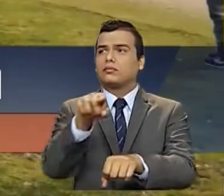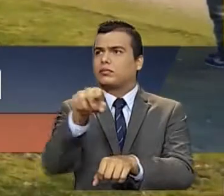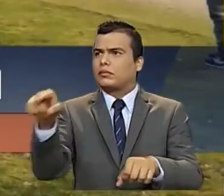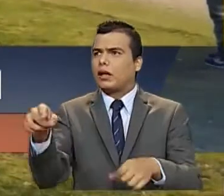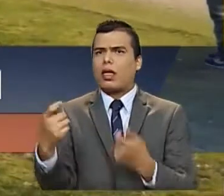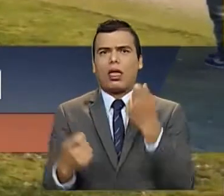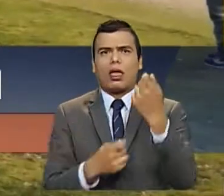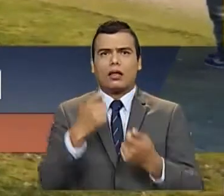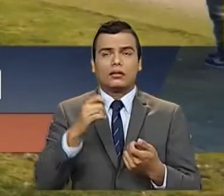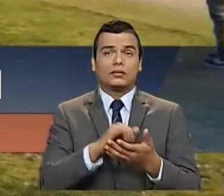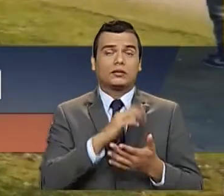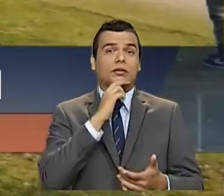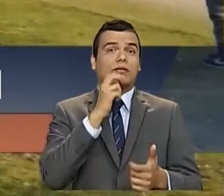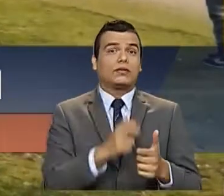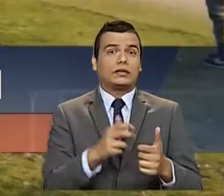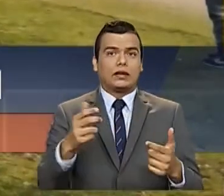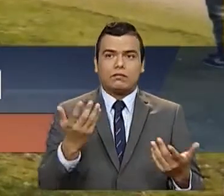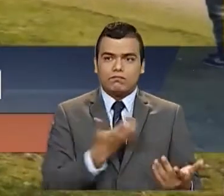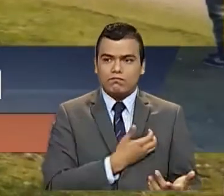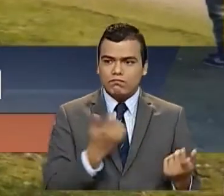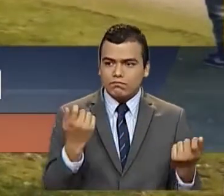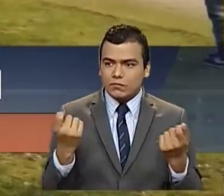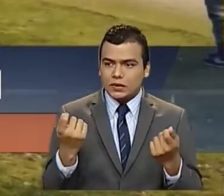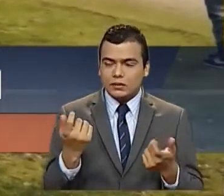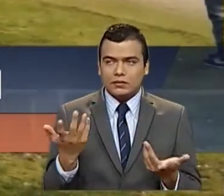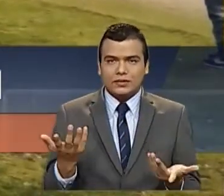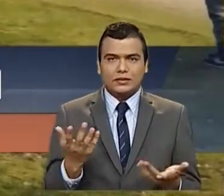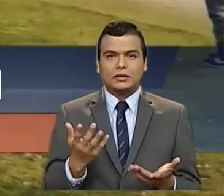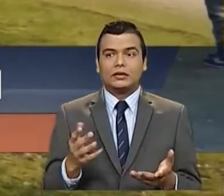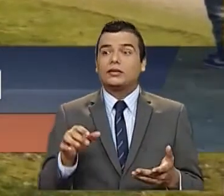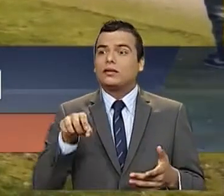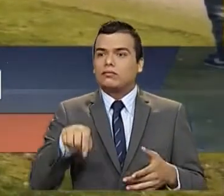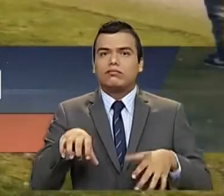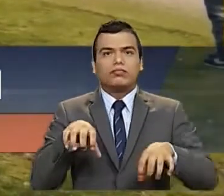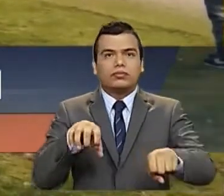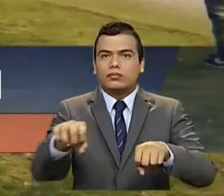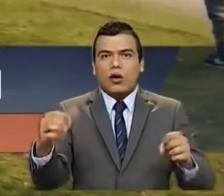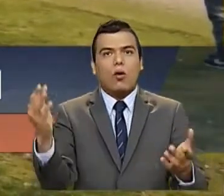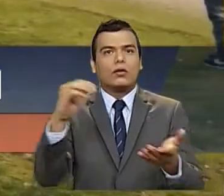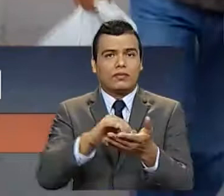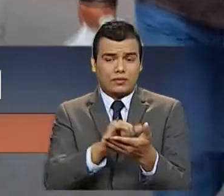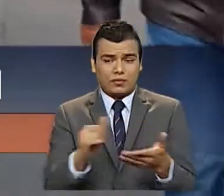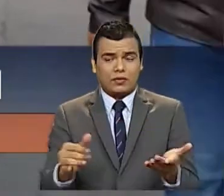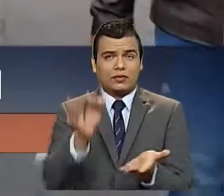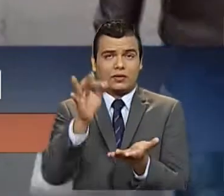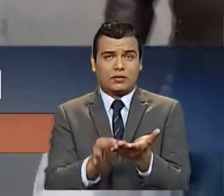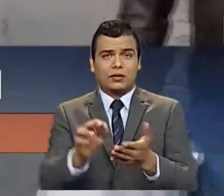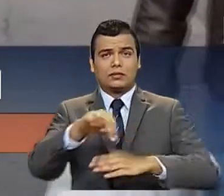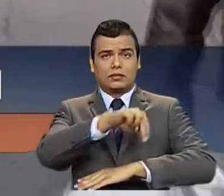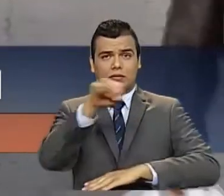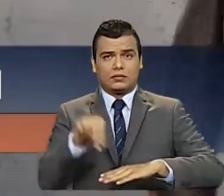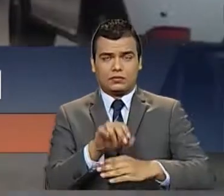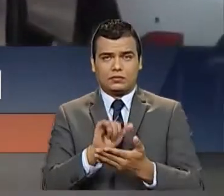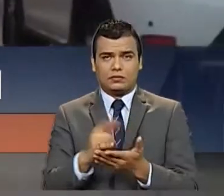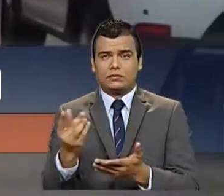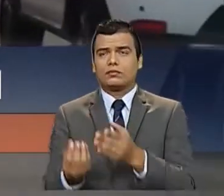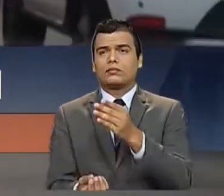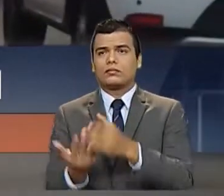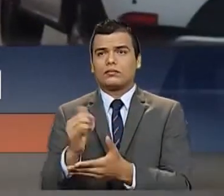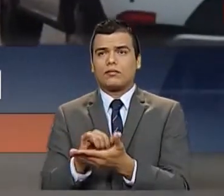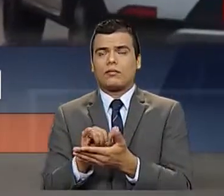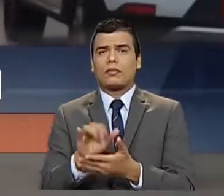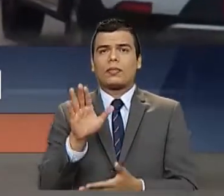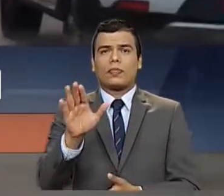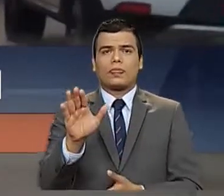cabeza más grande que tiene la administración para la recuperación del espacio público en la capital de Nariño. En Pasto se ha vuelto común las zonas de